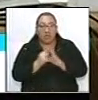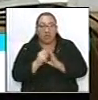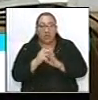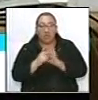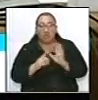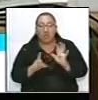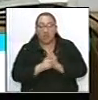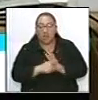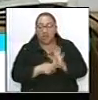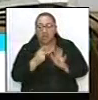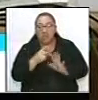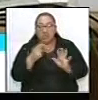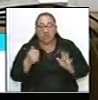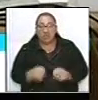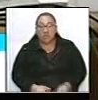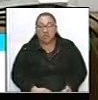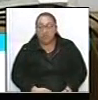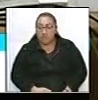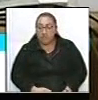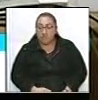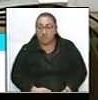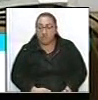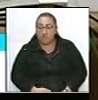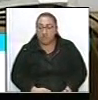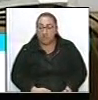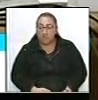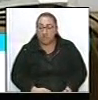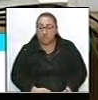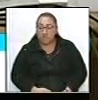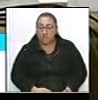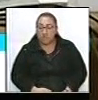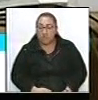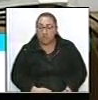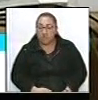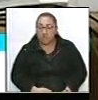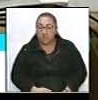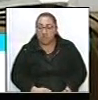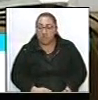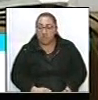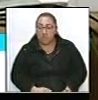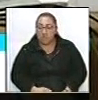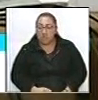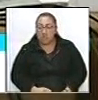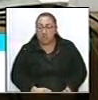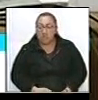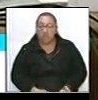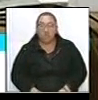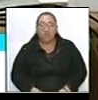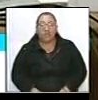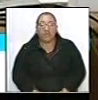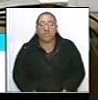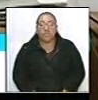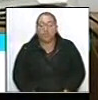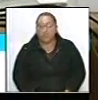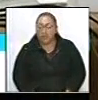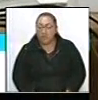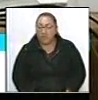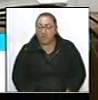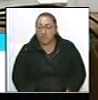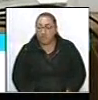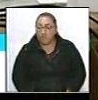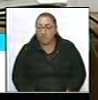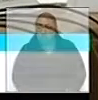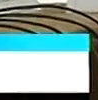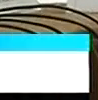Legislativo 1316, está planeando una currícula de 300 horas. Pero sin embargo, sabemos que la realidad es